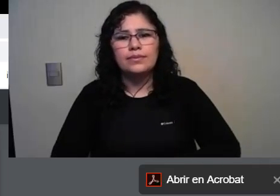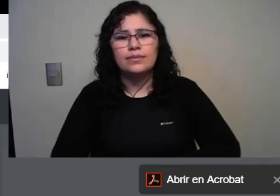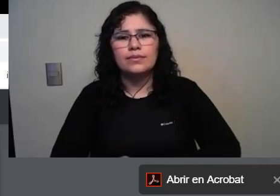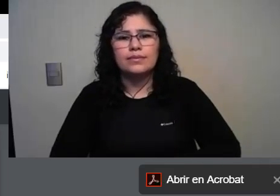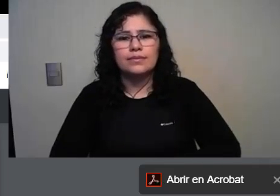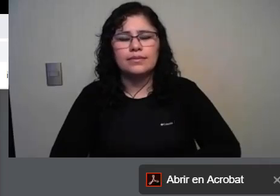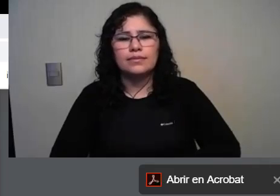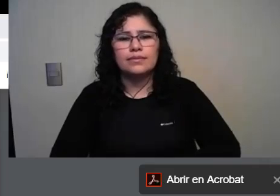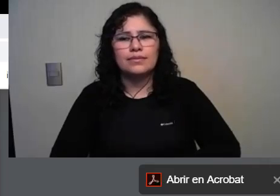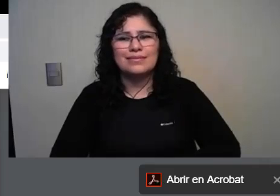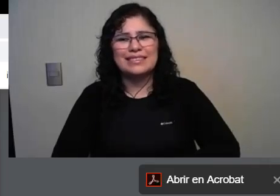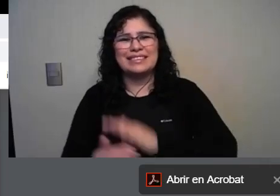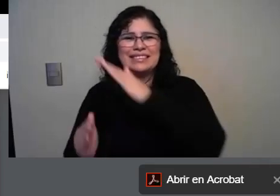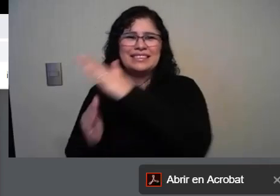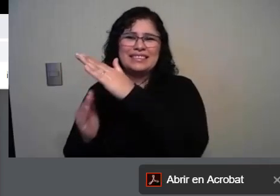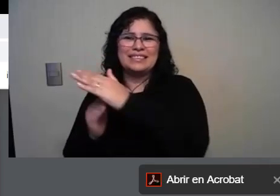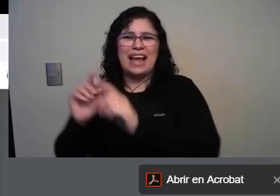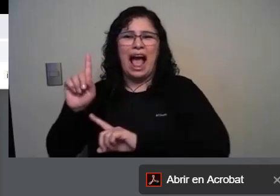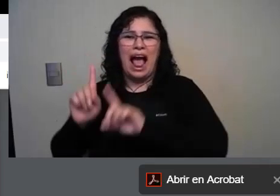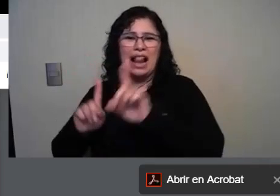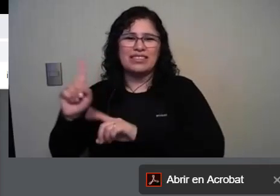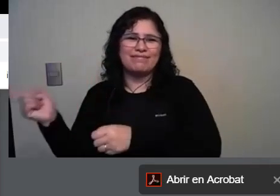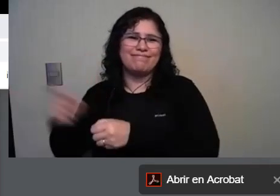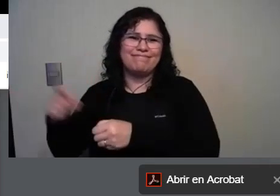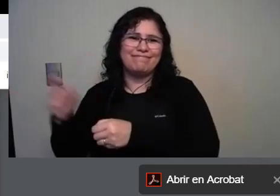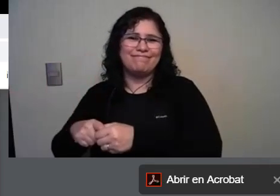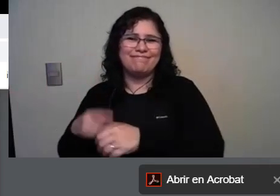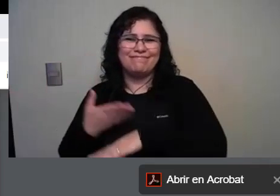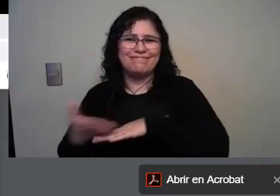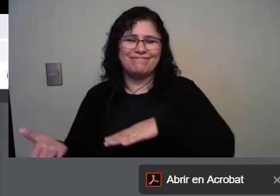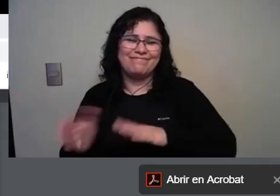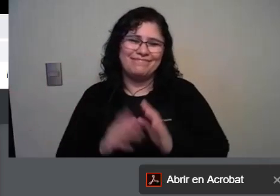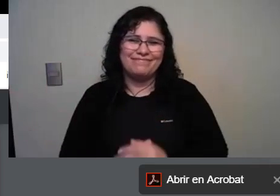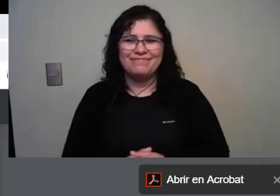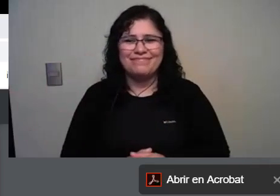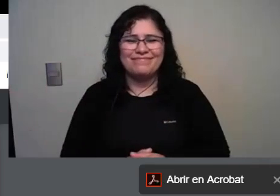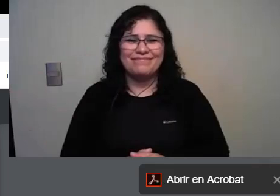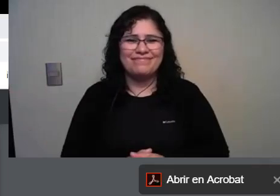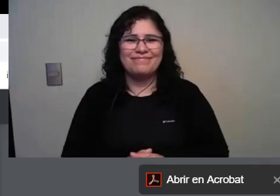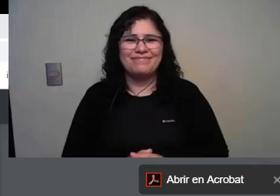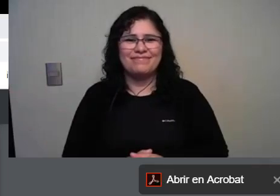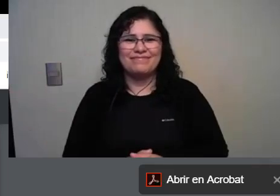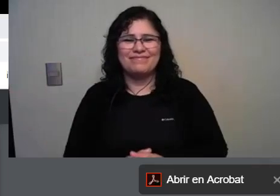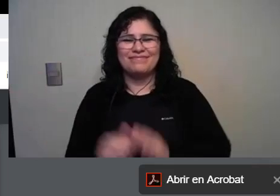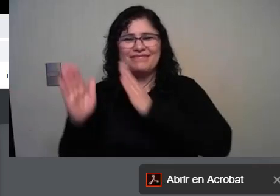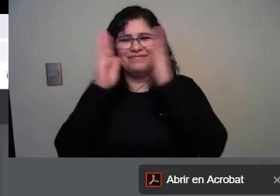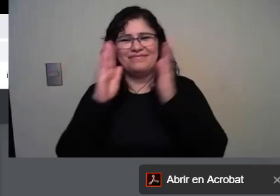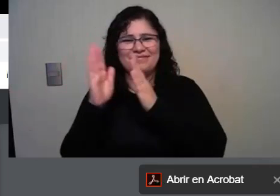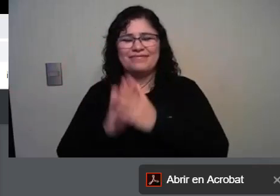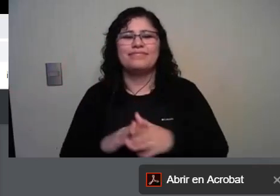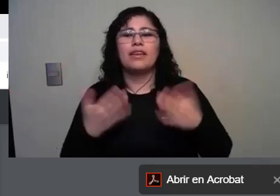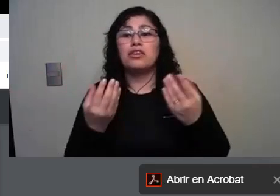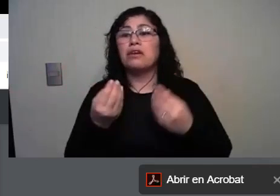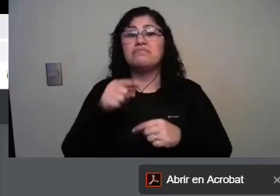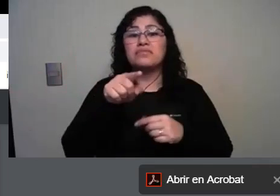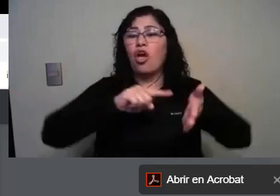estoy dejando entrar, por eso bueno, tenemos en el artículo científico de la revista de Buenos Aires, donde habla del